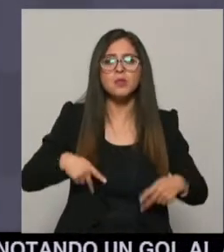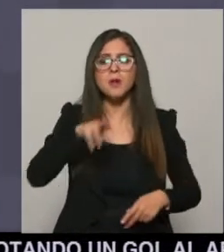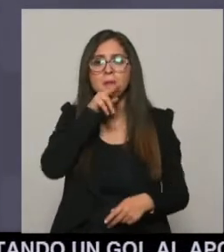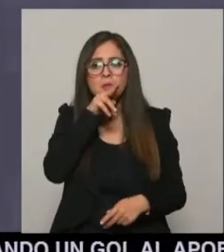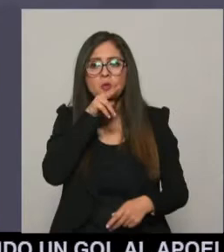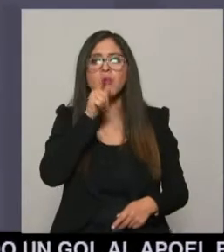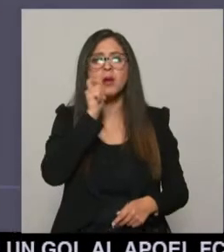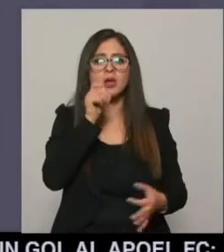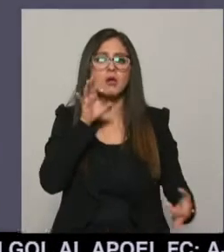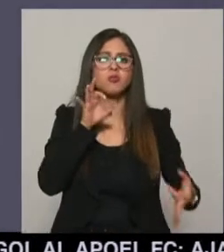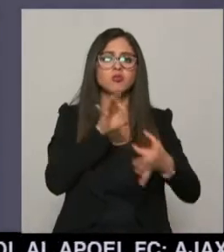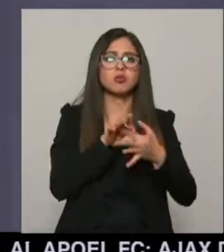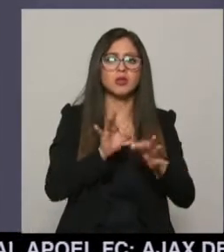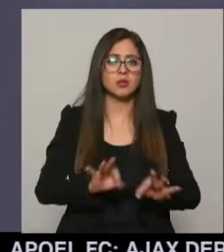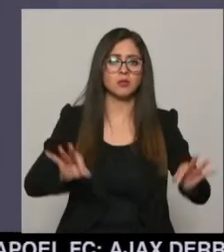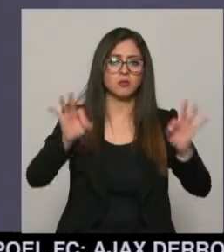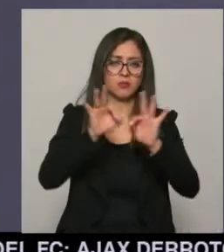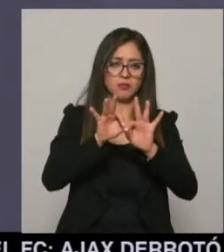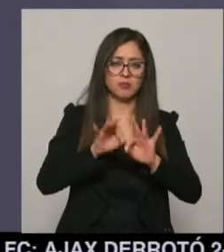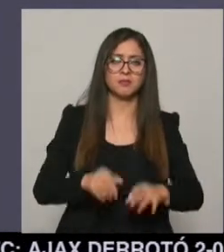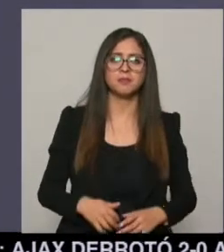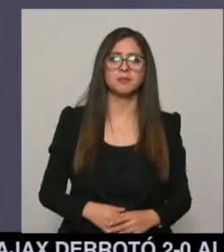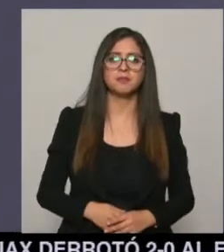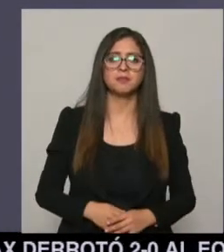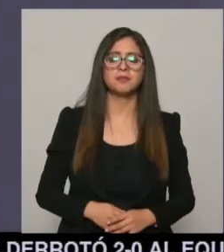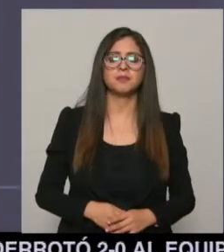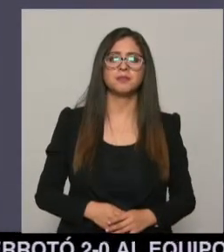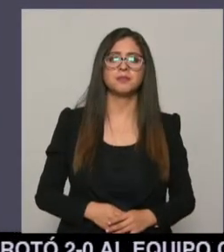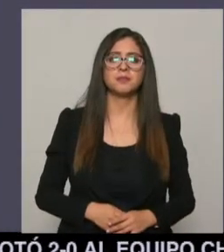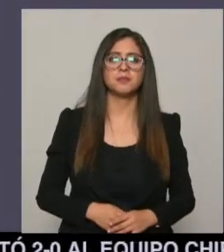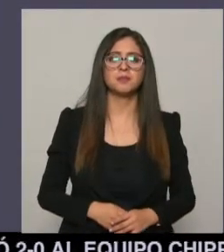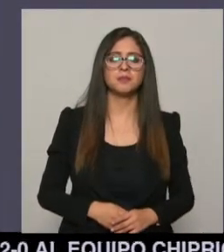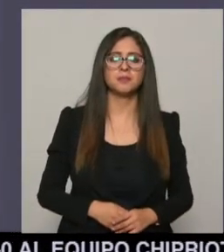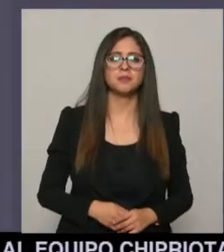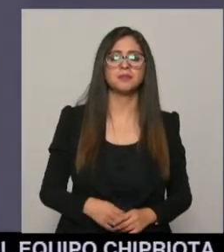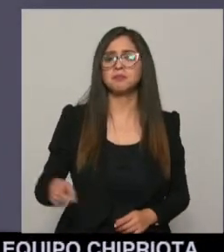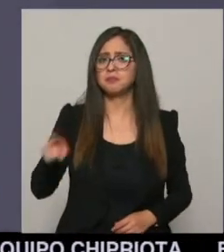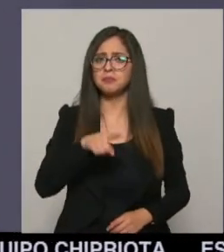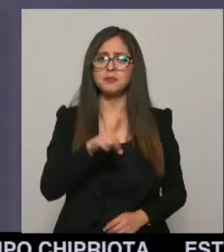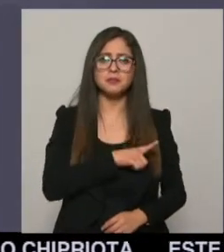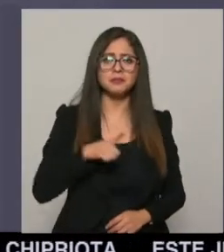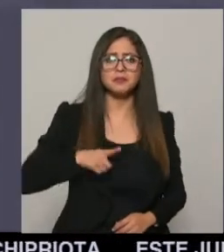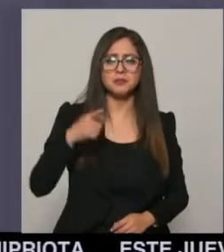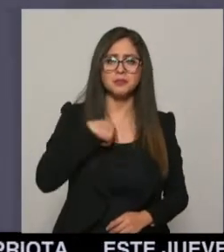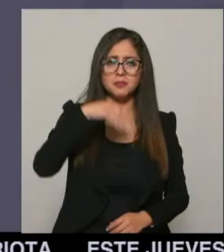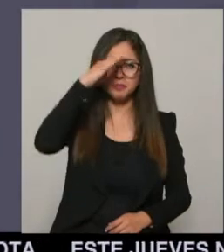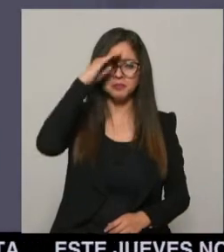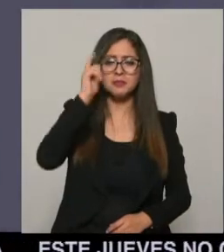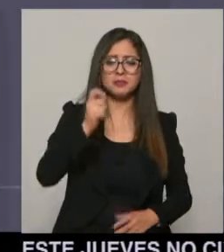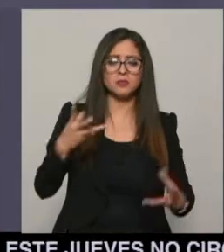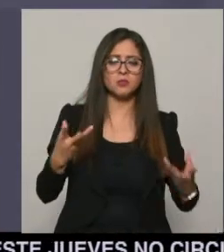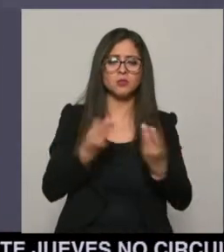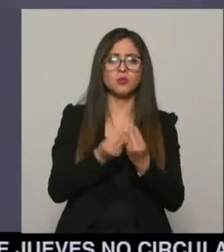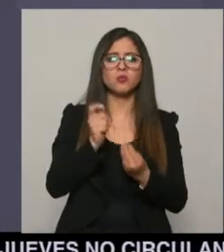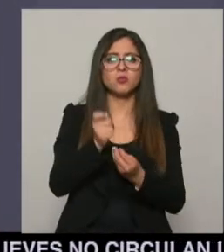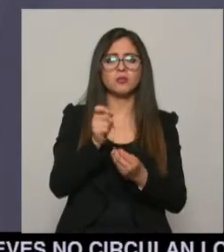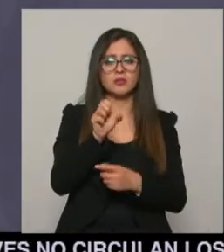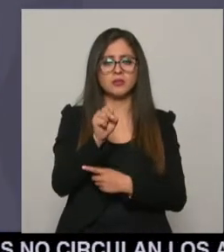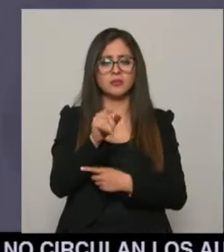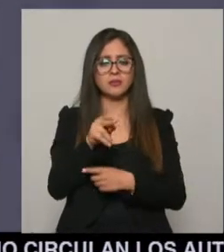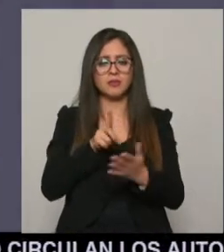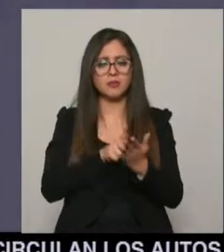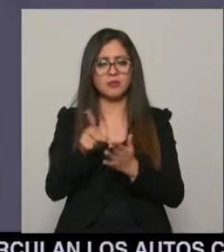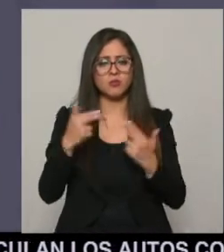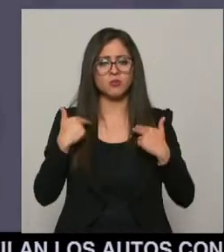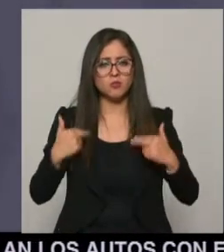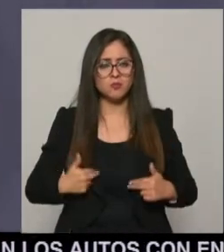importante. Evidentemente tenemos que sacar de manera emergente la ley del Sistema Integral de los Derechos Humanos, en donde ya acuerpe